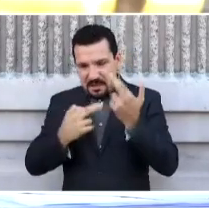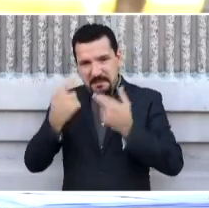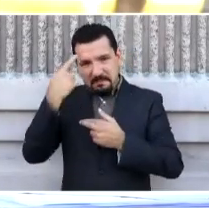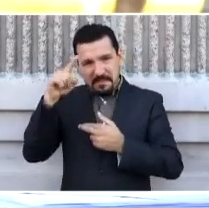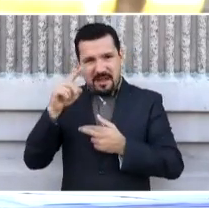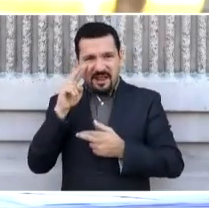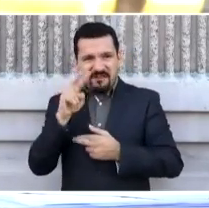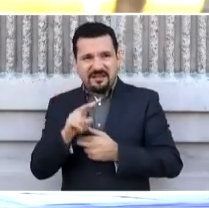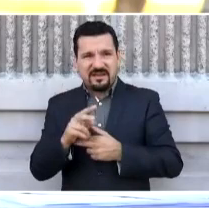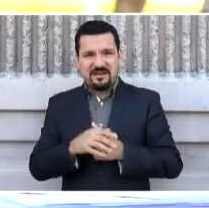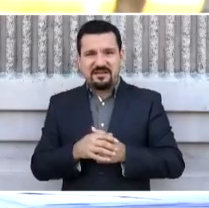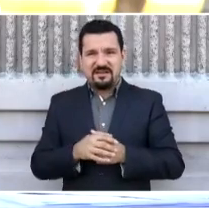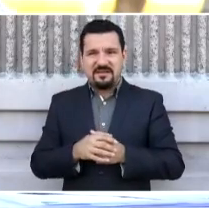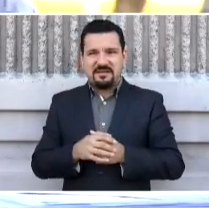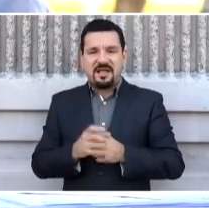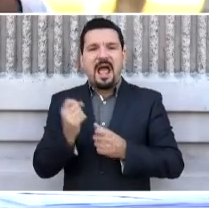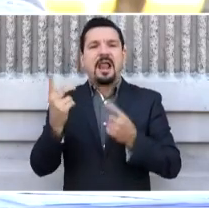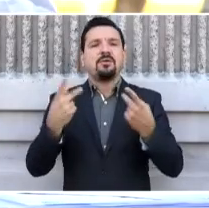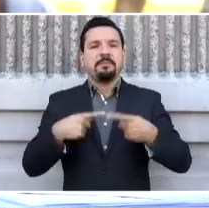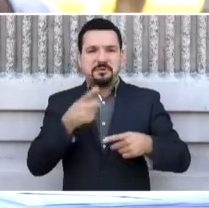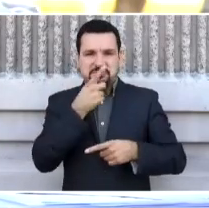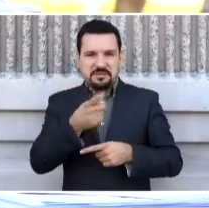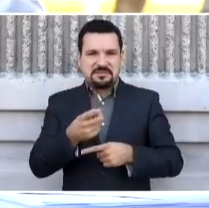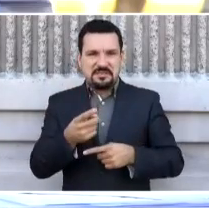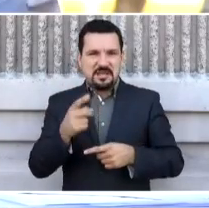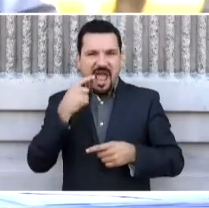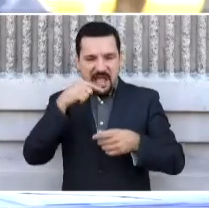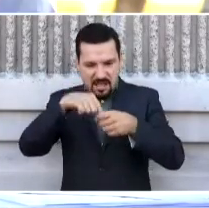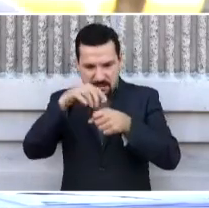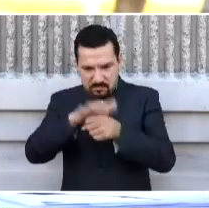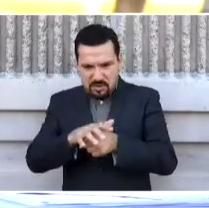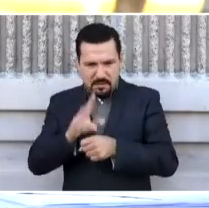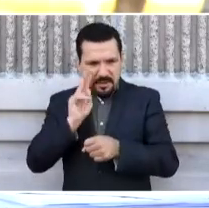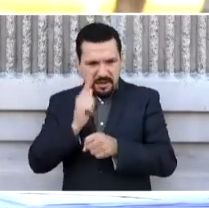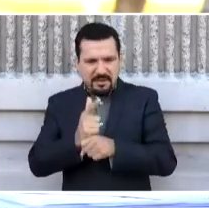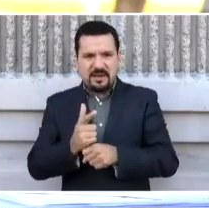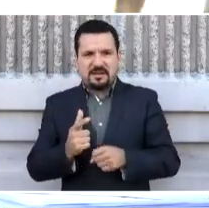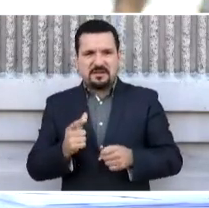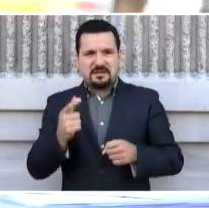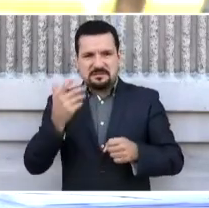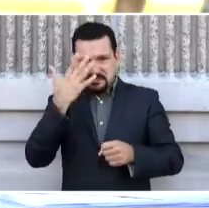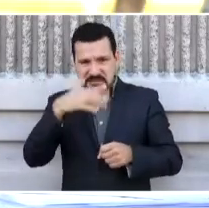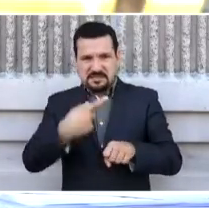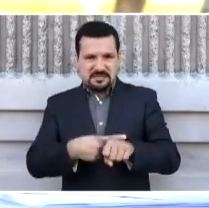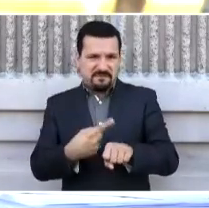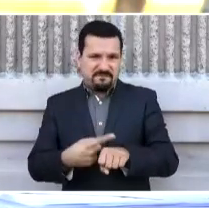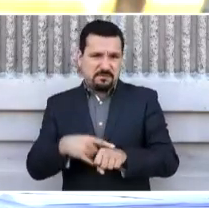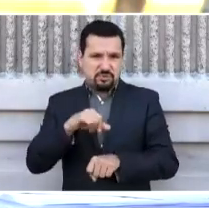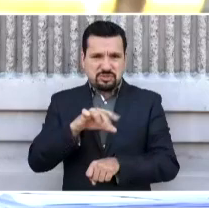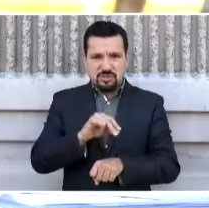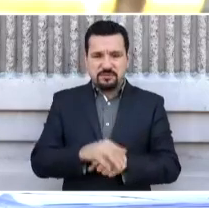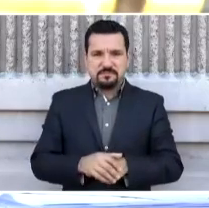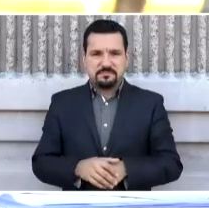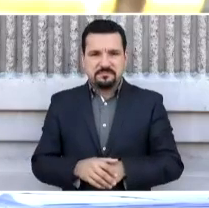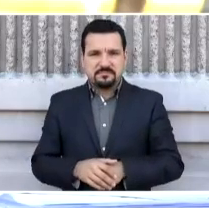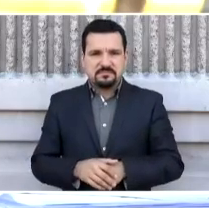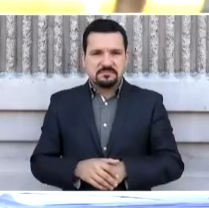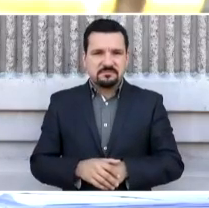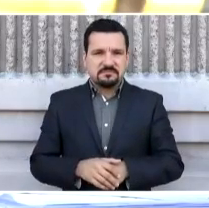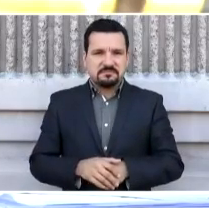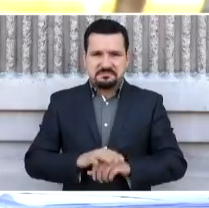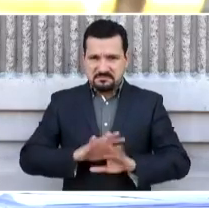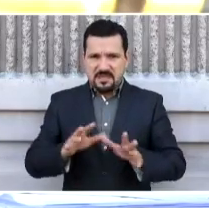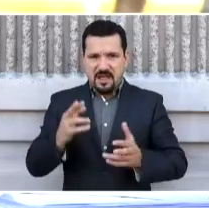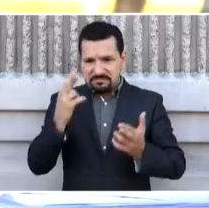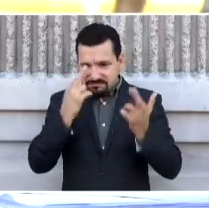lo que mucha gente ha dicho, hay que hacer pruebas masivas para que veamos si estás infectado. Los resultados